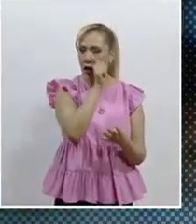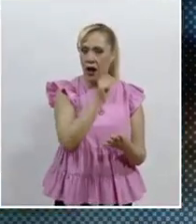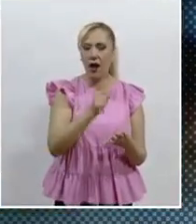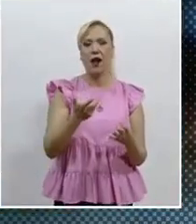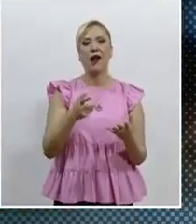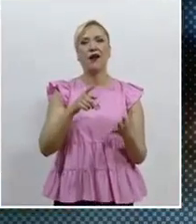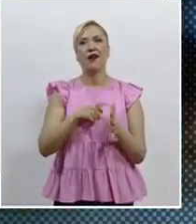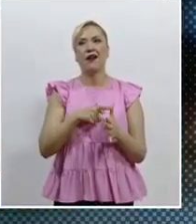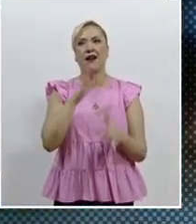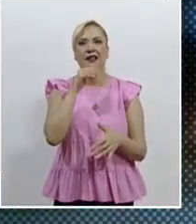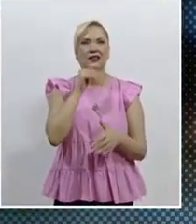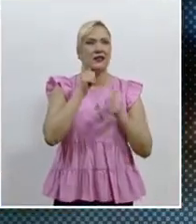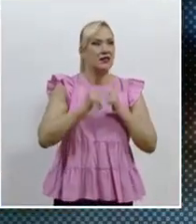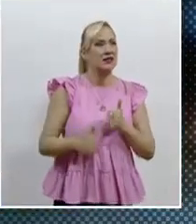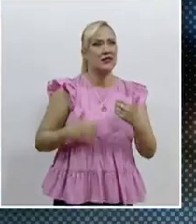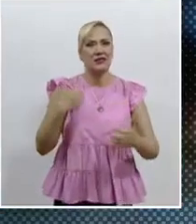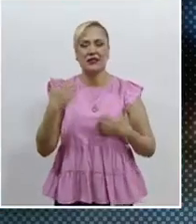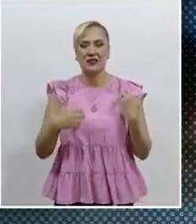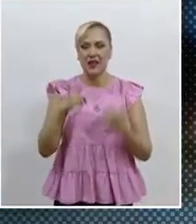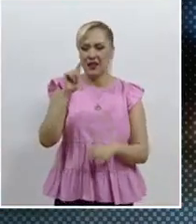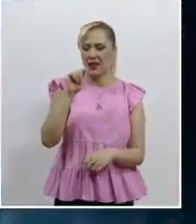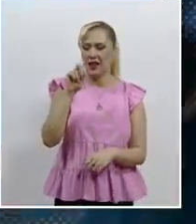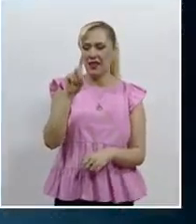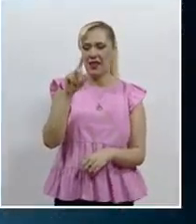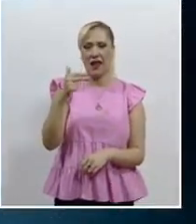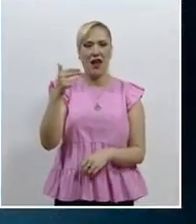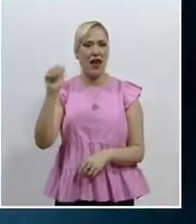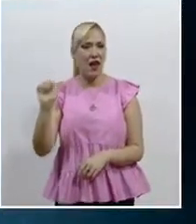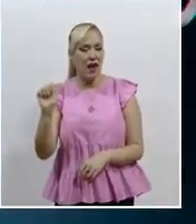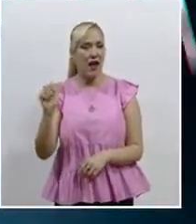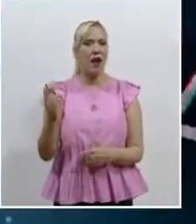además de un menú de personalización del contenido.